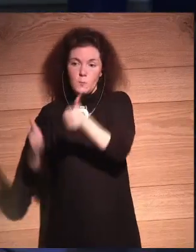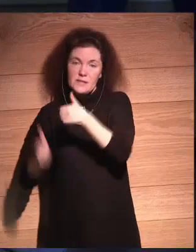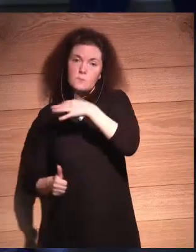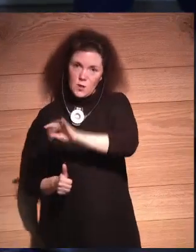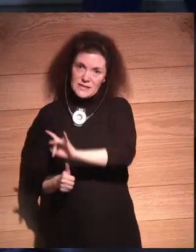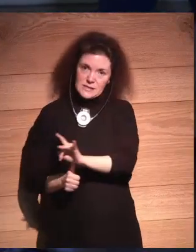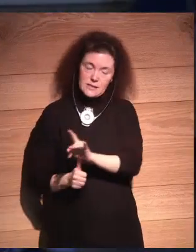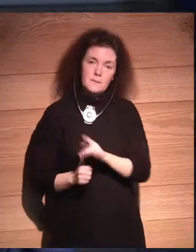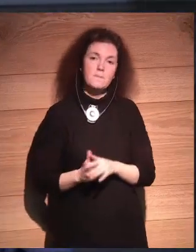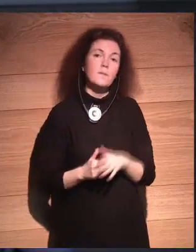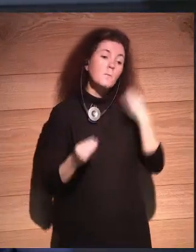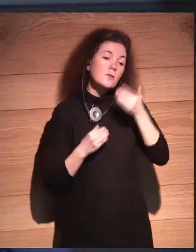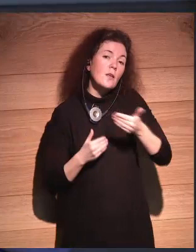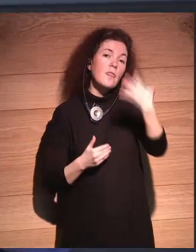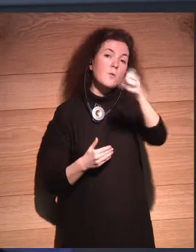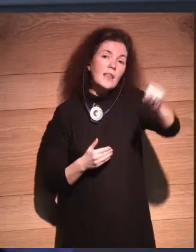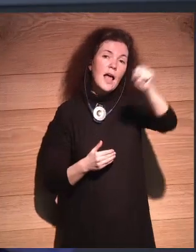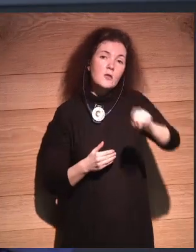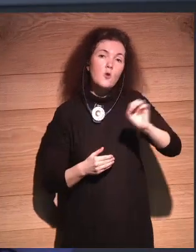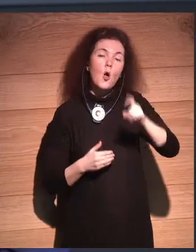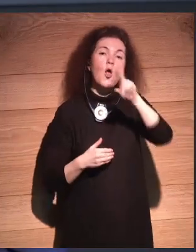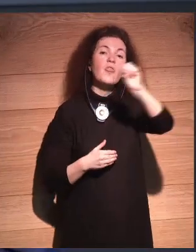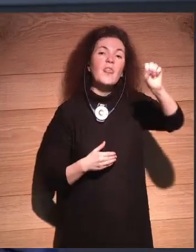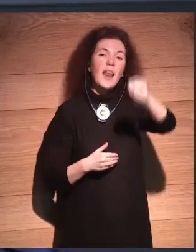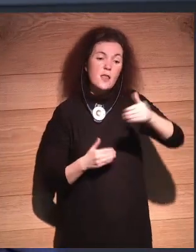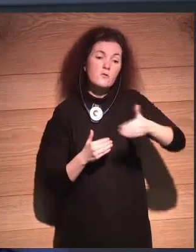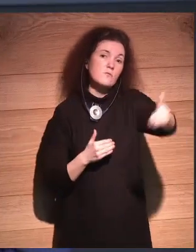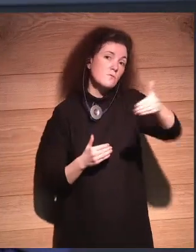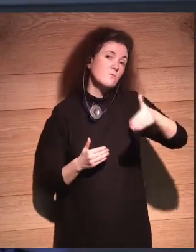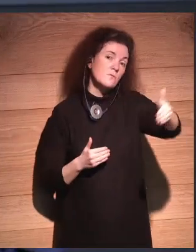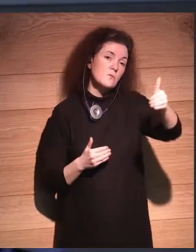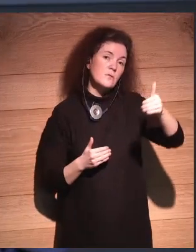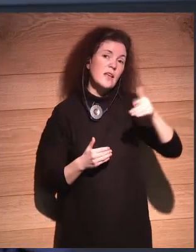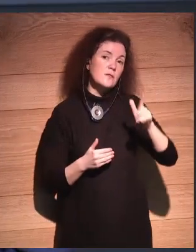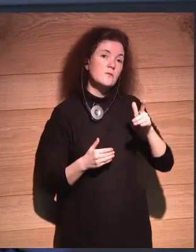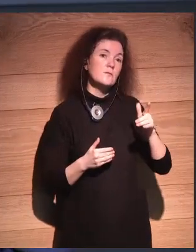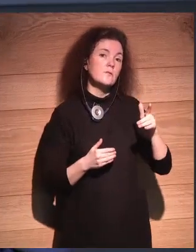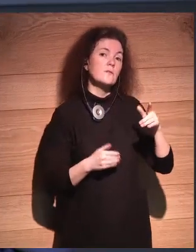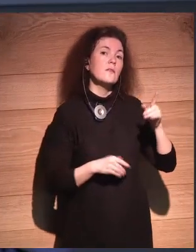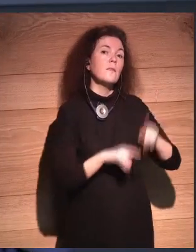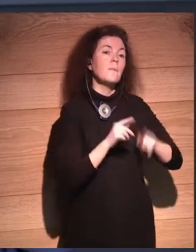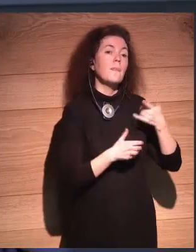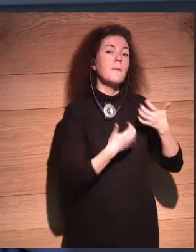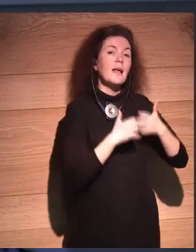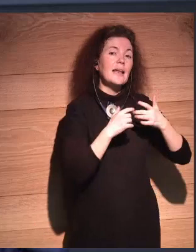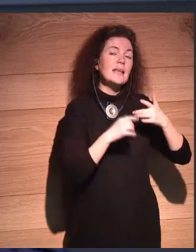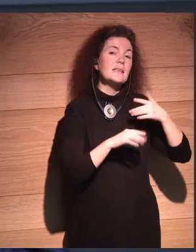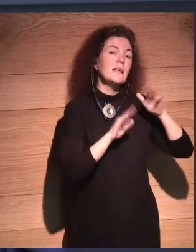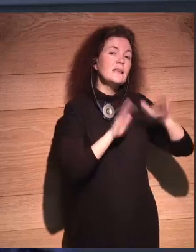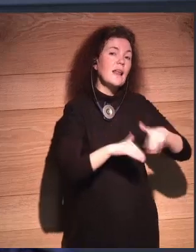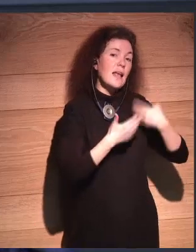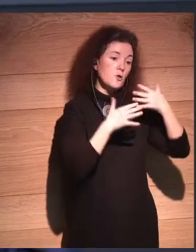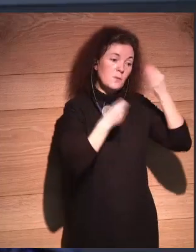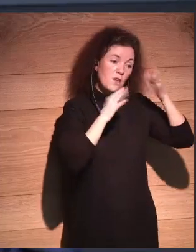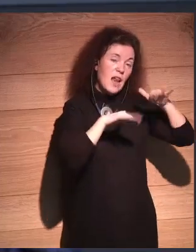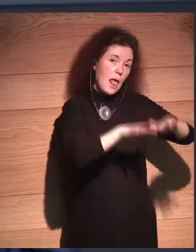Yo creo que en 50 años o en 100 años es lo que van a tardar las máquinas en aprender eso. Yo creo que al final lo van a